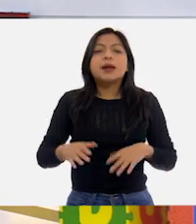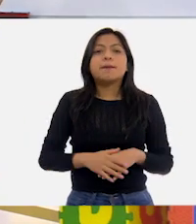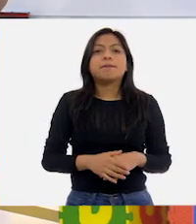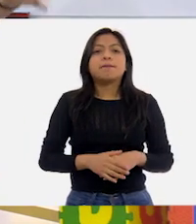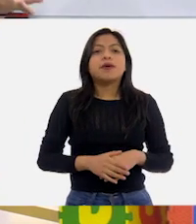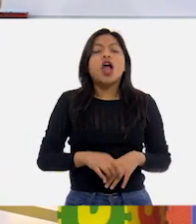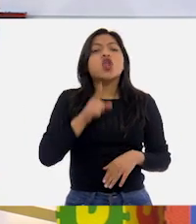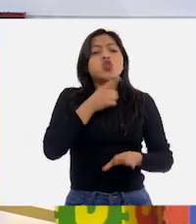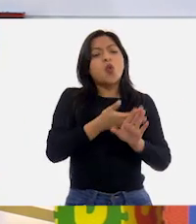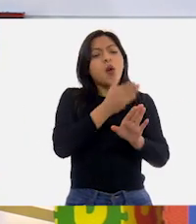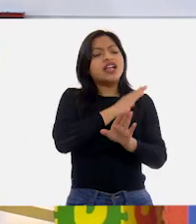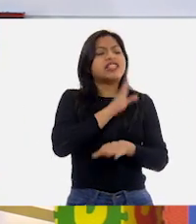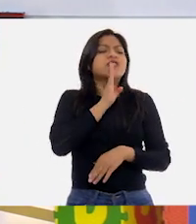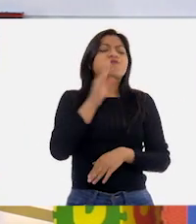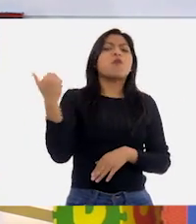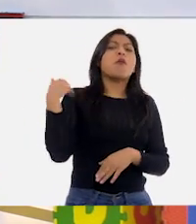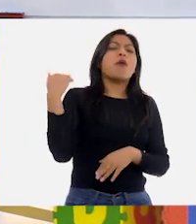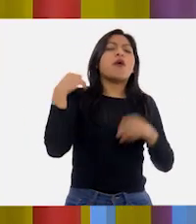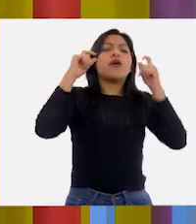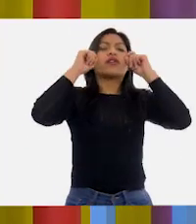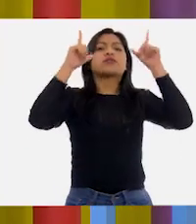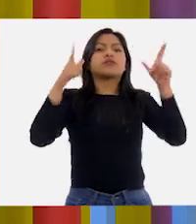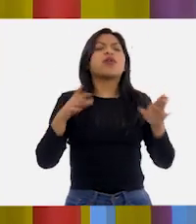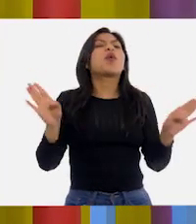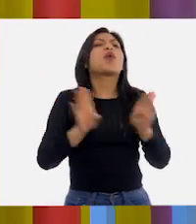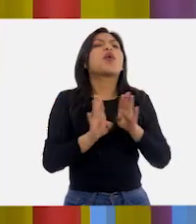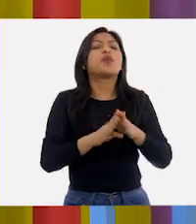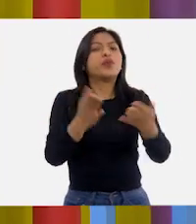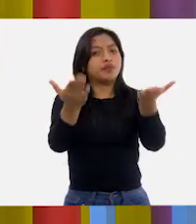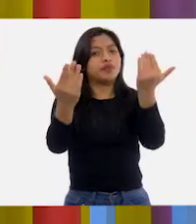¿Con qué frase te solía levantar tu mamá, más o menos?